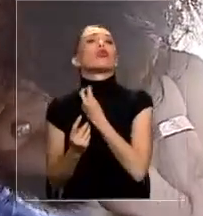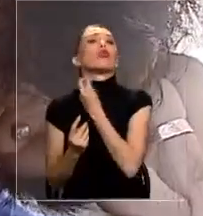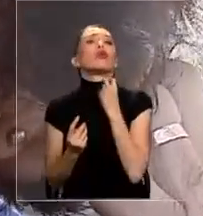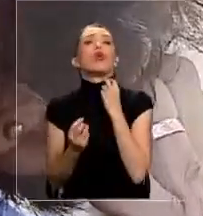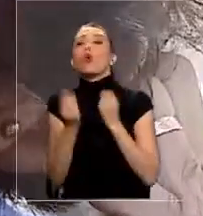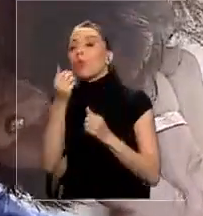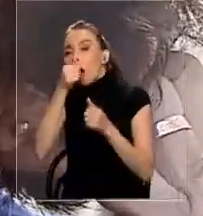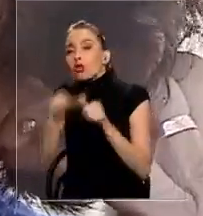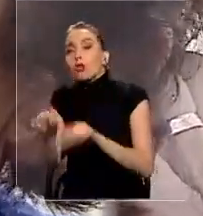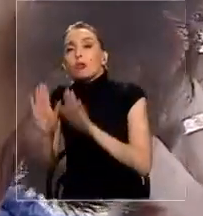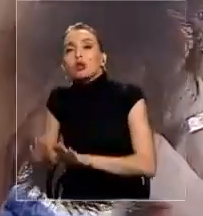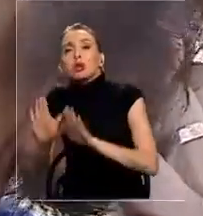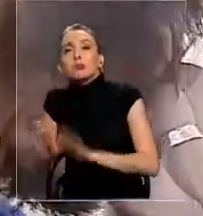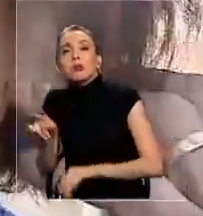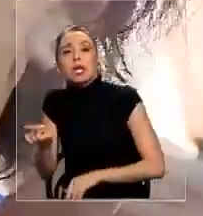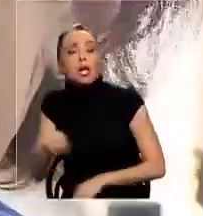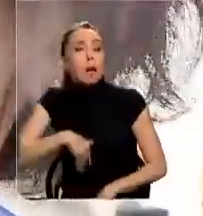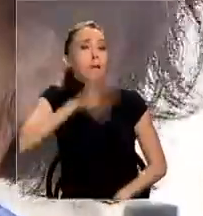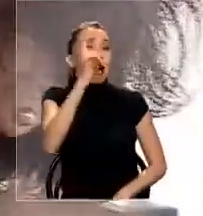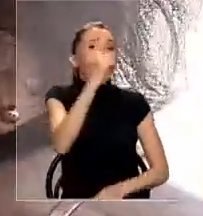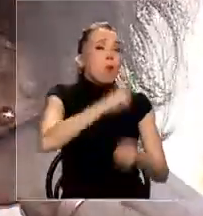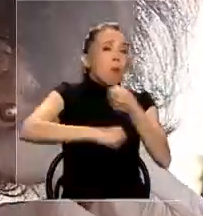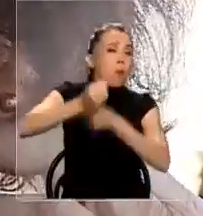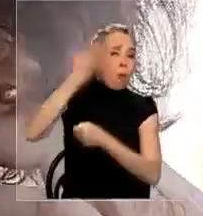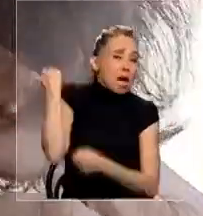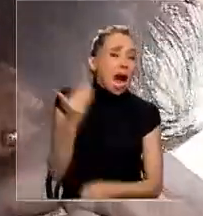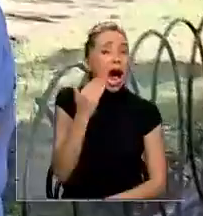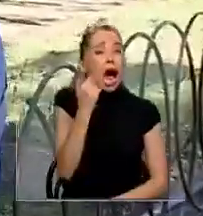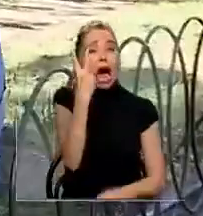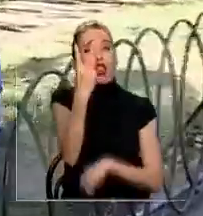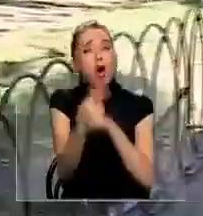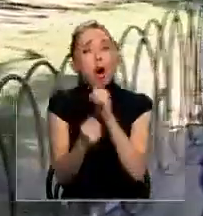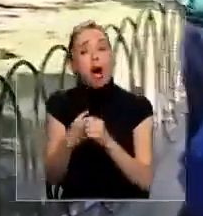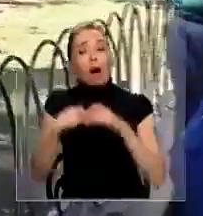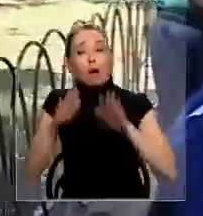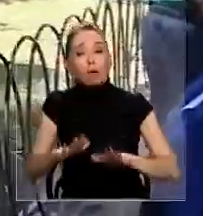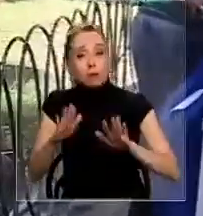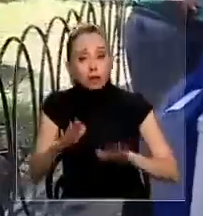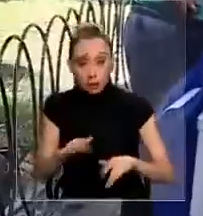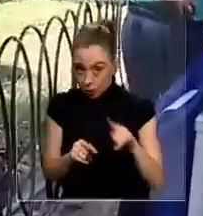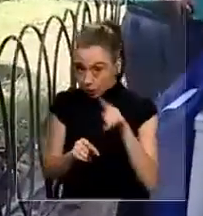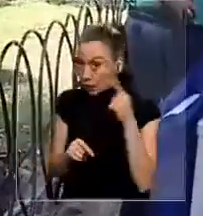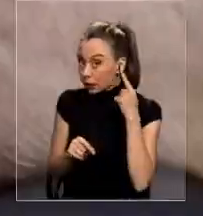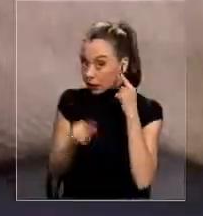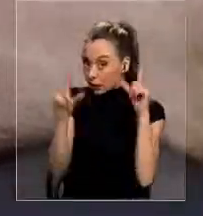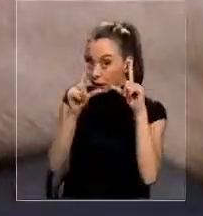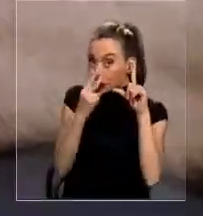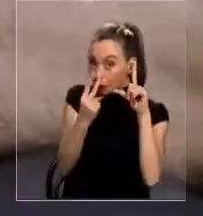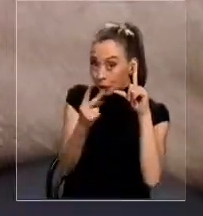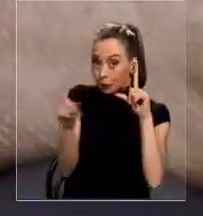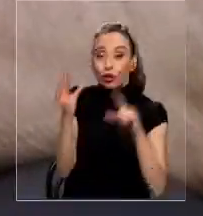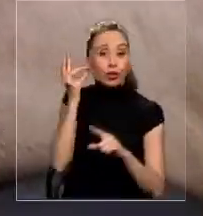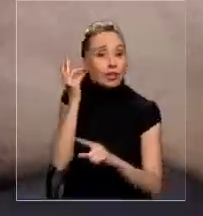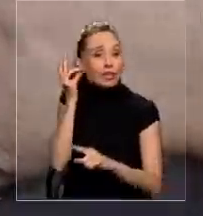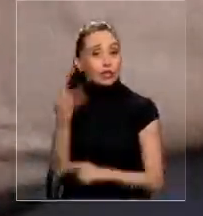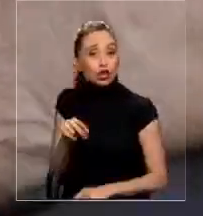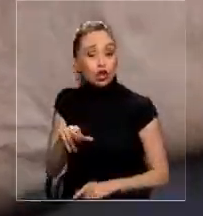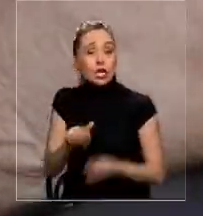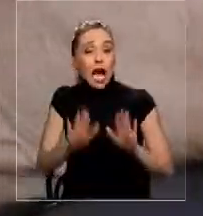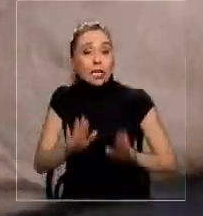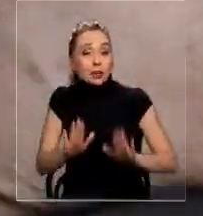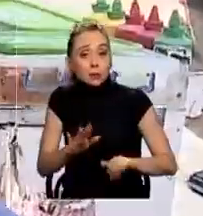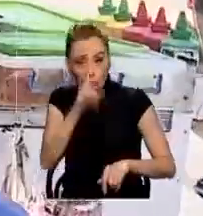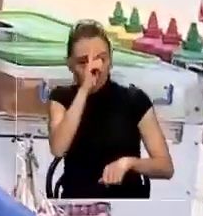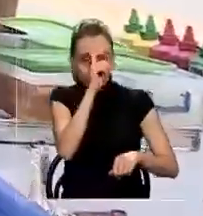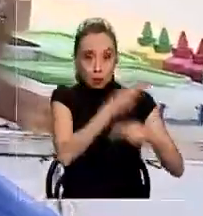lleva esperando? Ay, más de un año, van a ser para los 2 años. Lo escuchó. Mientras Sonia espera que la atiendan